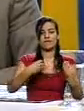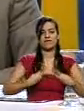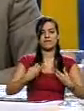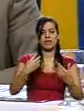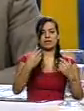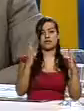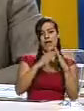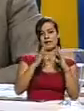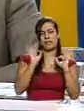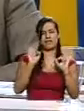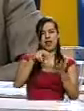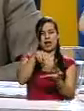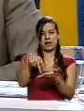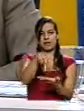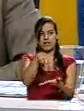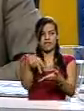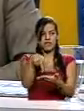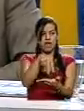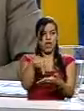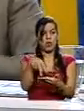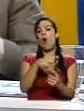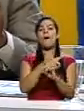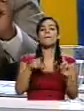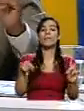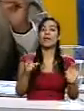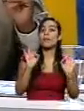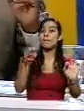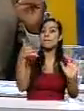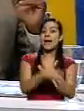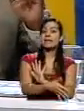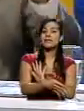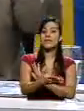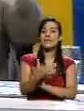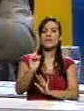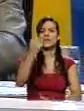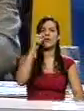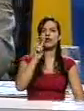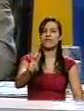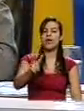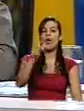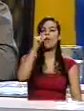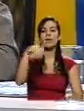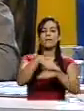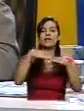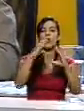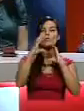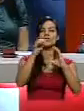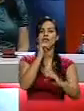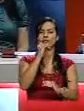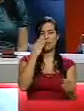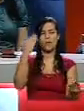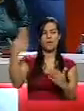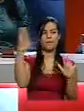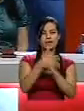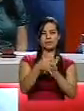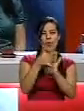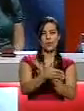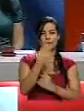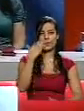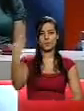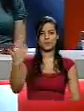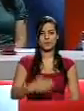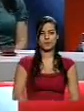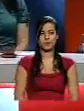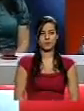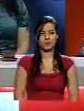el buen vivir. Pero en todo caso, el primero que yo vi fue Andrés Izarra. Vamos a verlo para recordar el inicio